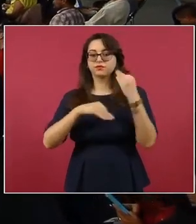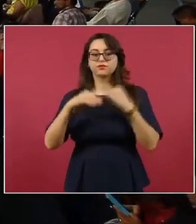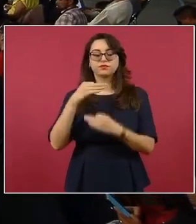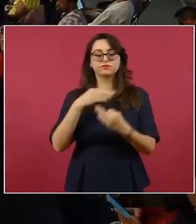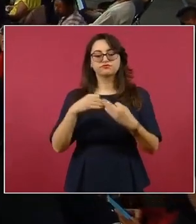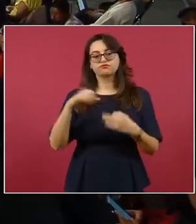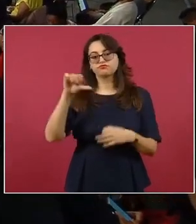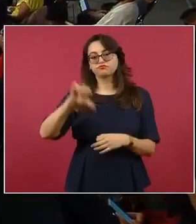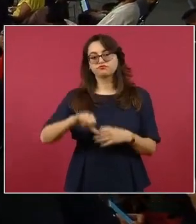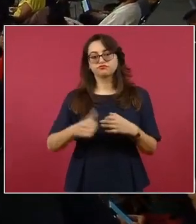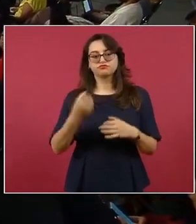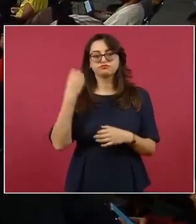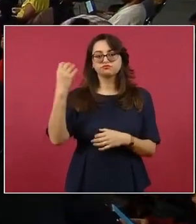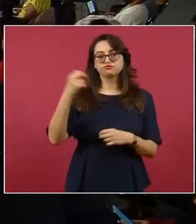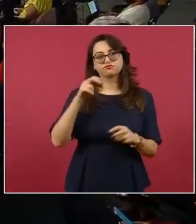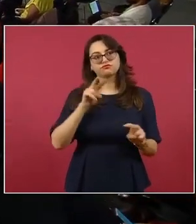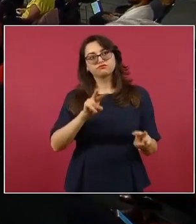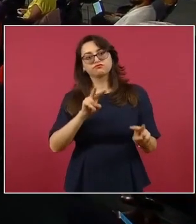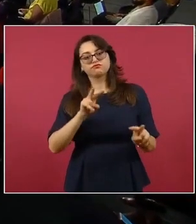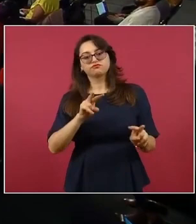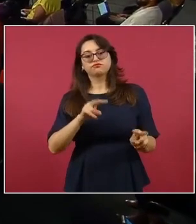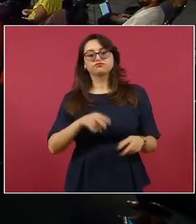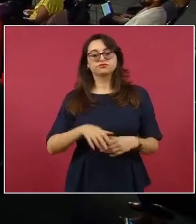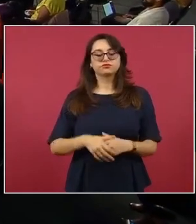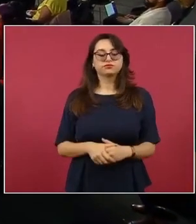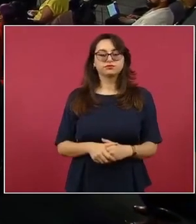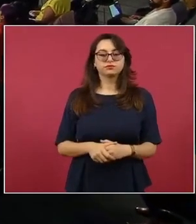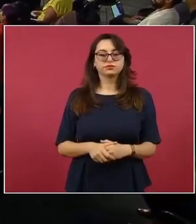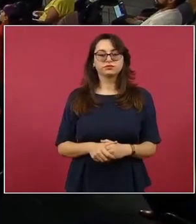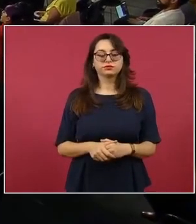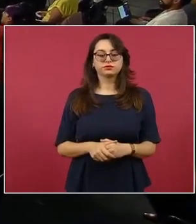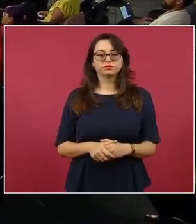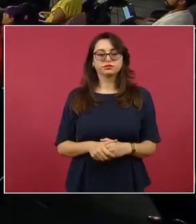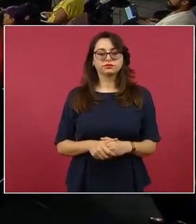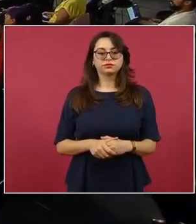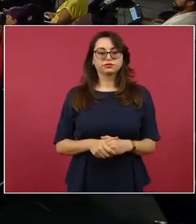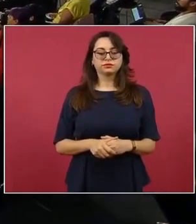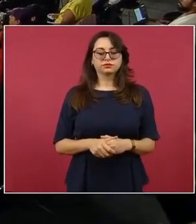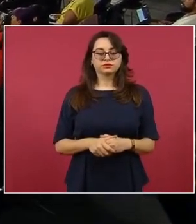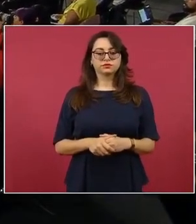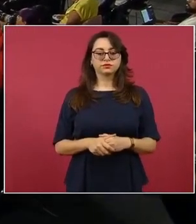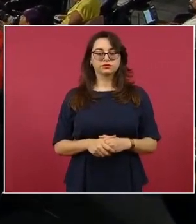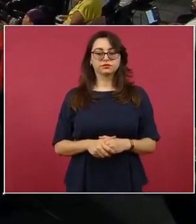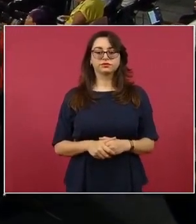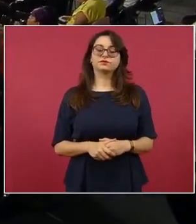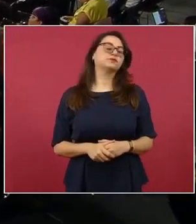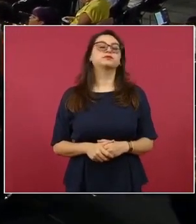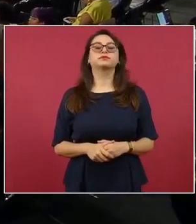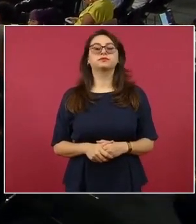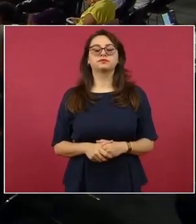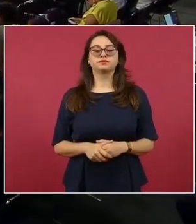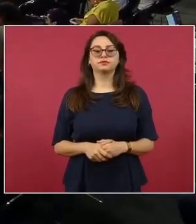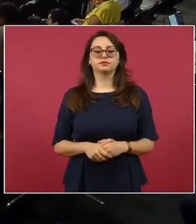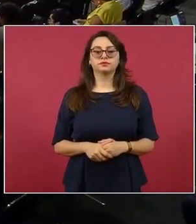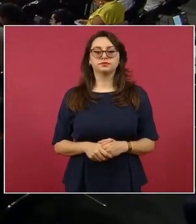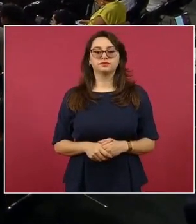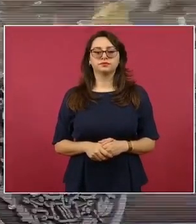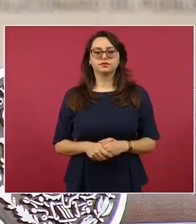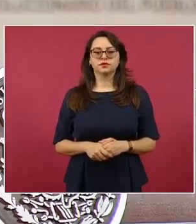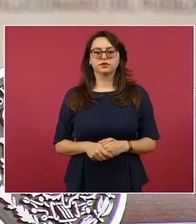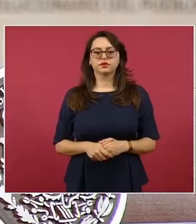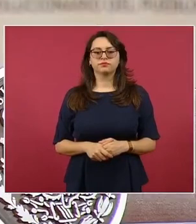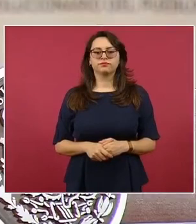conferencia matutina, cotidiana. Vamos primero a dar cuenta de los